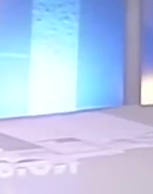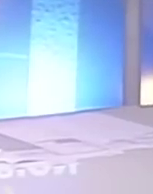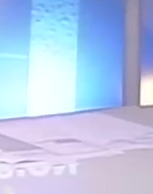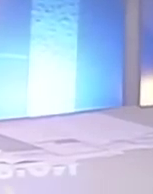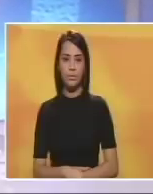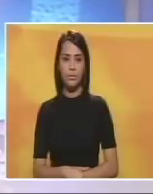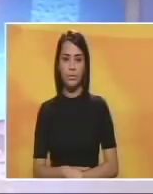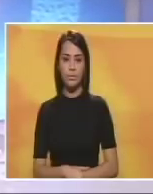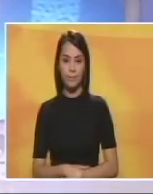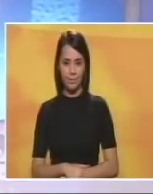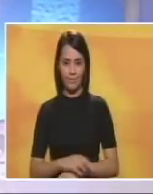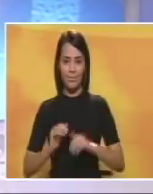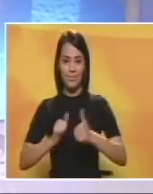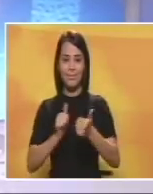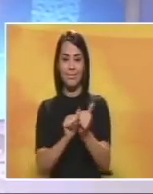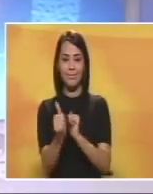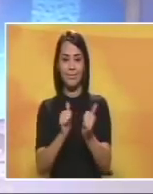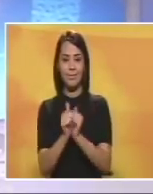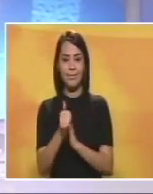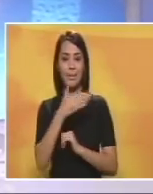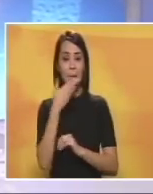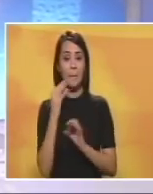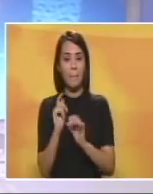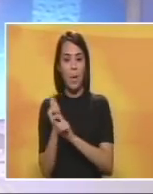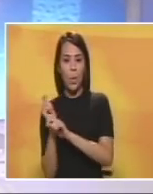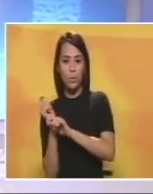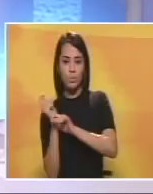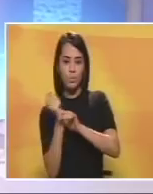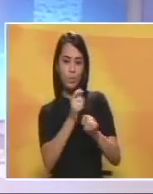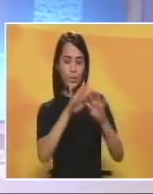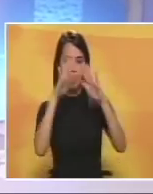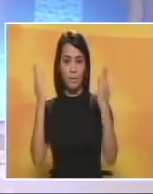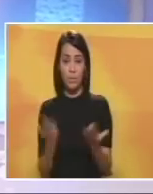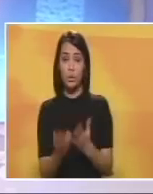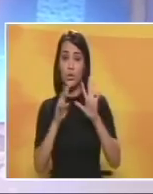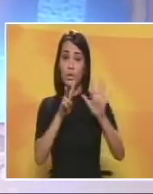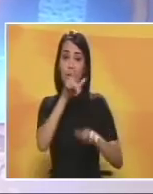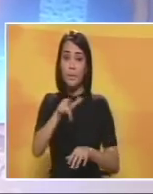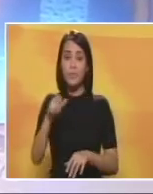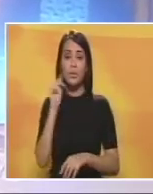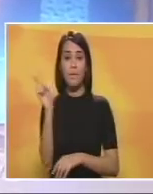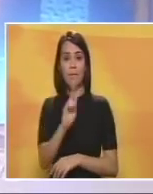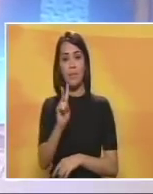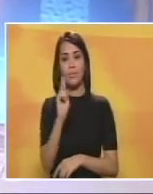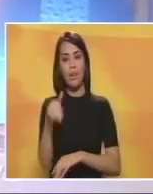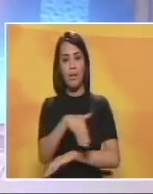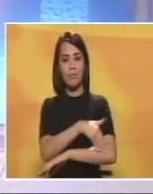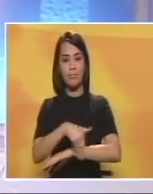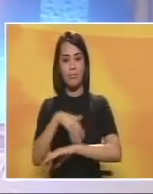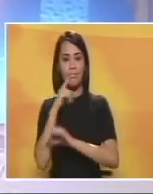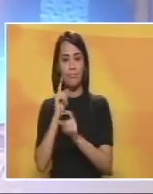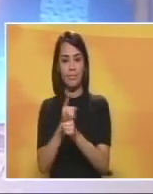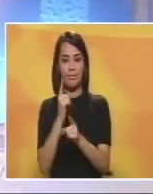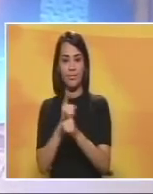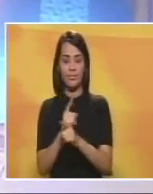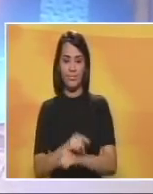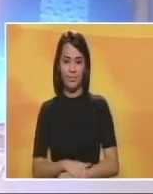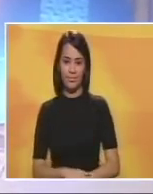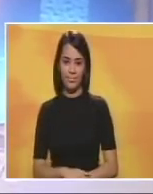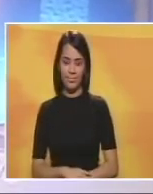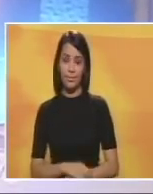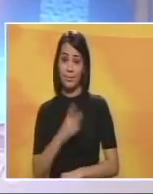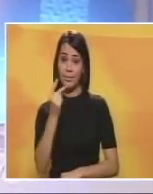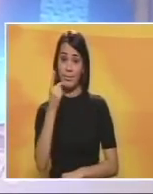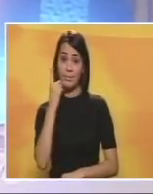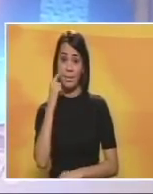Iniciamos los deportes con el mejor béisbol del mundo, porque 7 venezolanos se fueron para la calle en la jornada dominical. Nos vamos a la